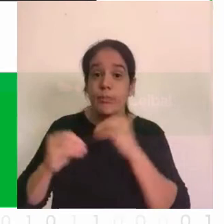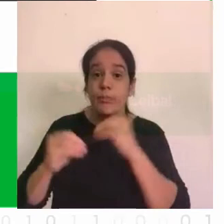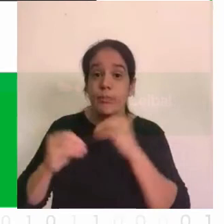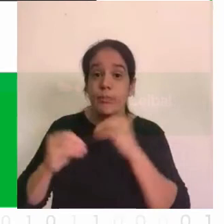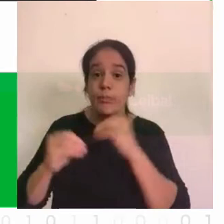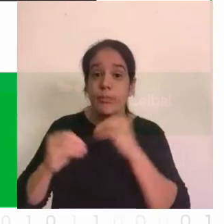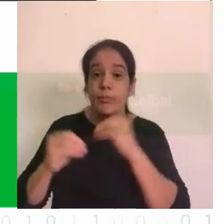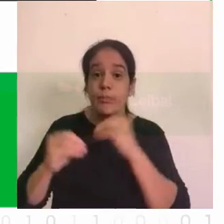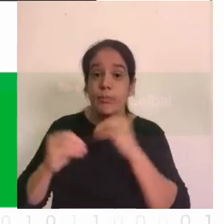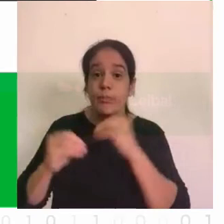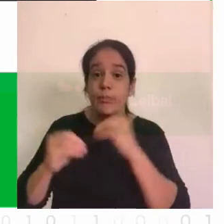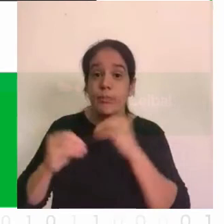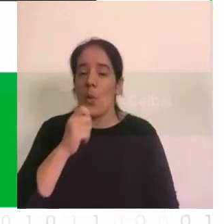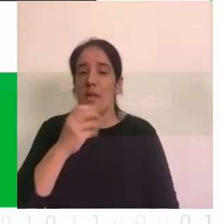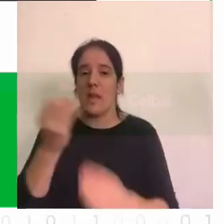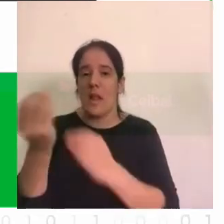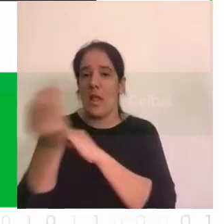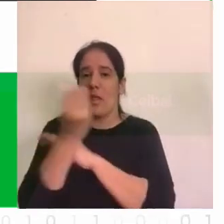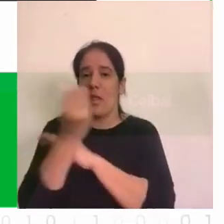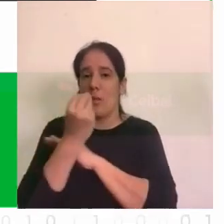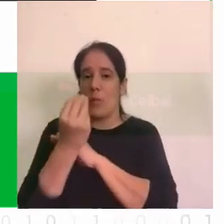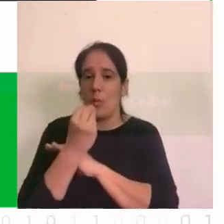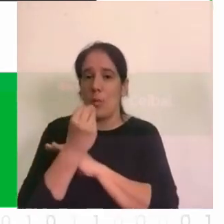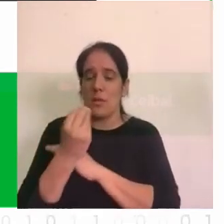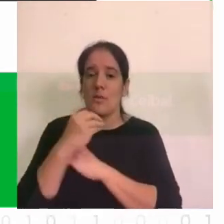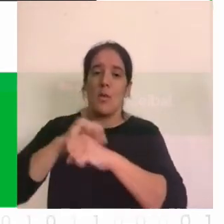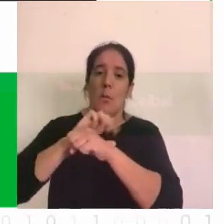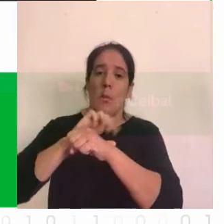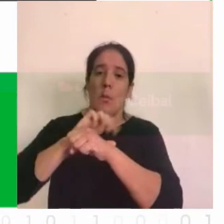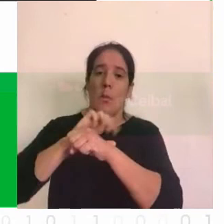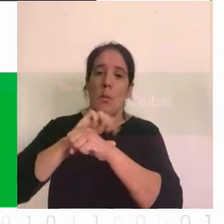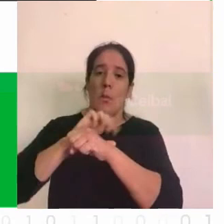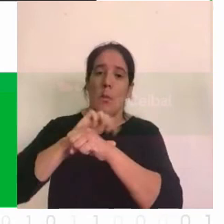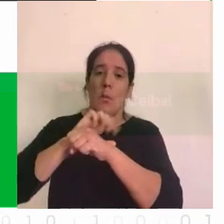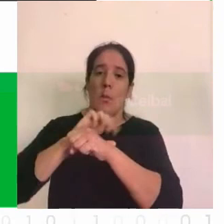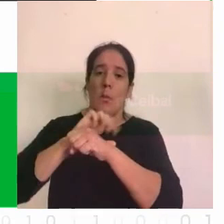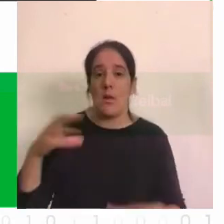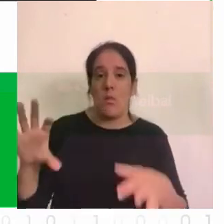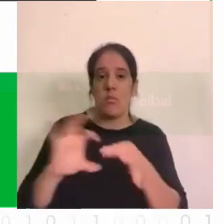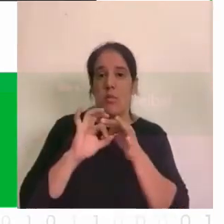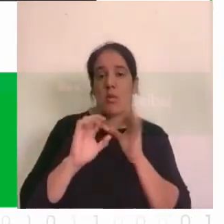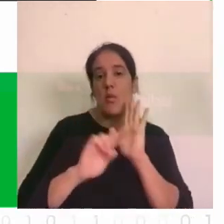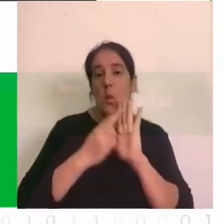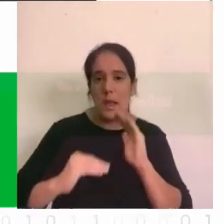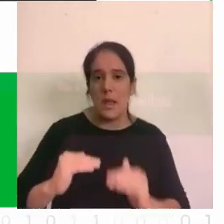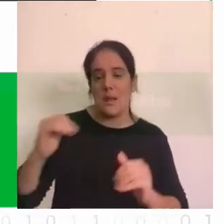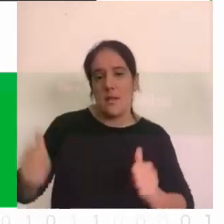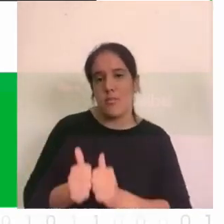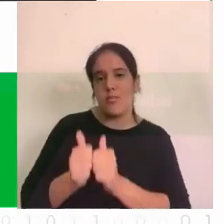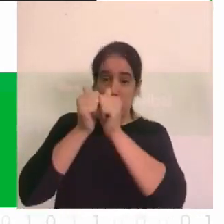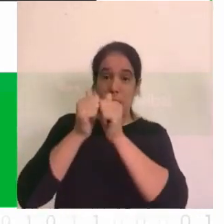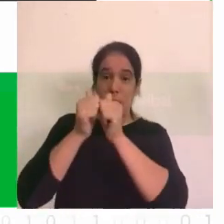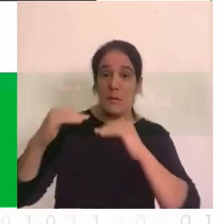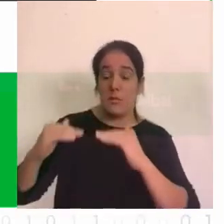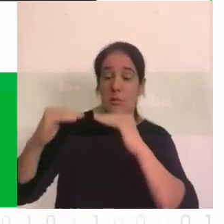que la realiza el INE junto con Uruguay Crece Contigo. Es una estructura de datos longitudinal, es decir, se sigue un cohorte de niños a lo largo de 6